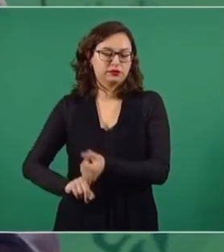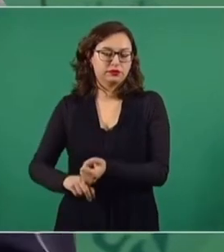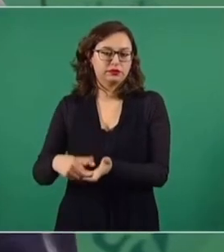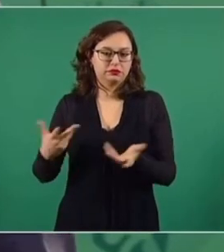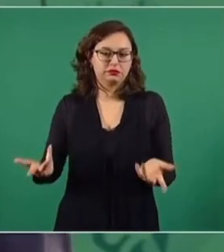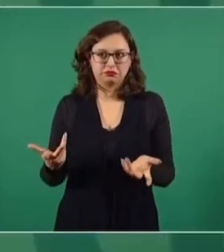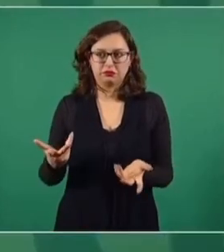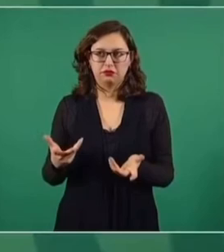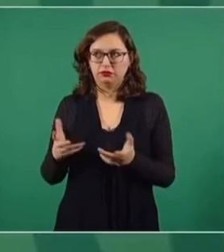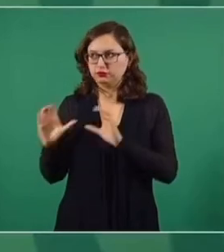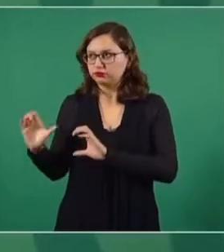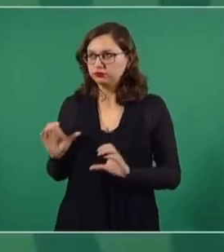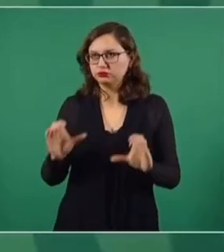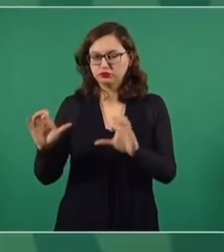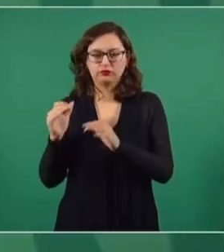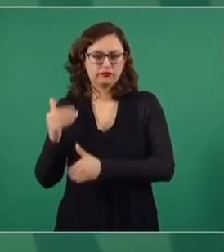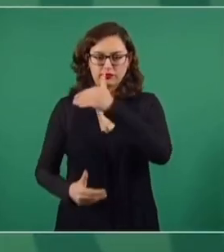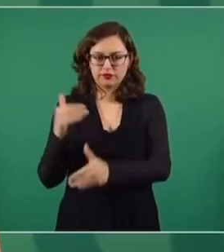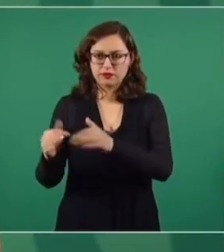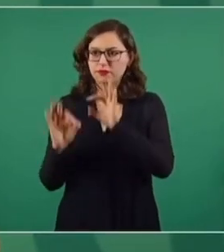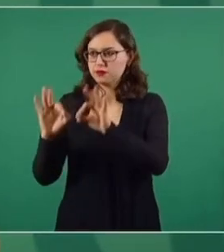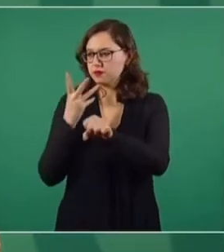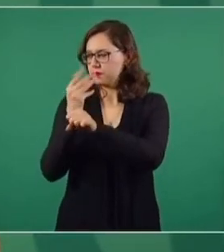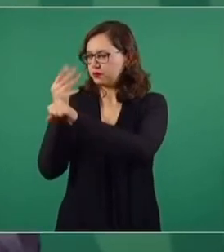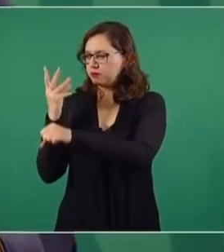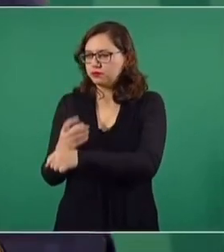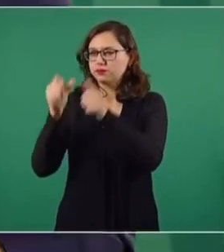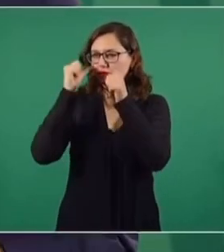y van bien las cosas. Se le está dando